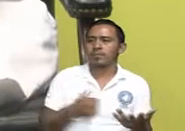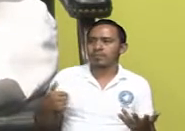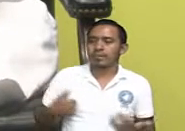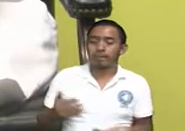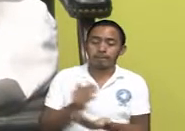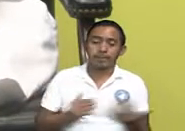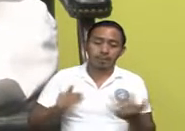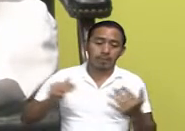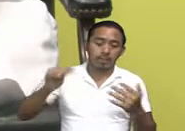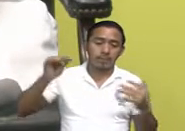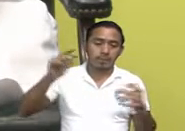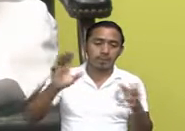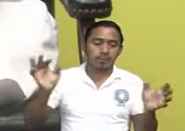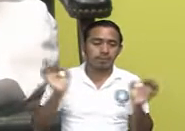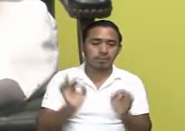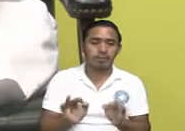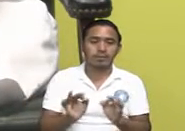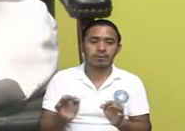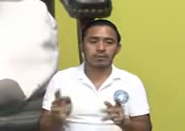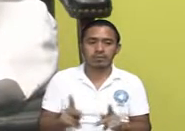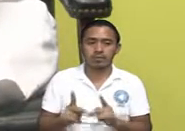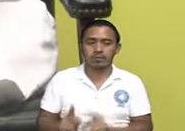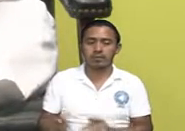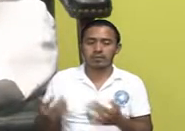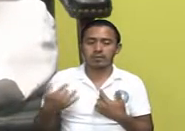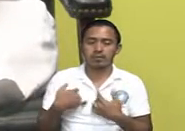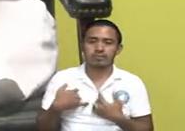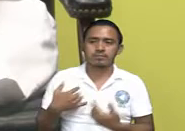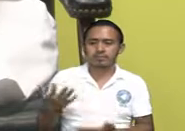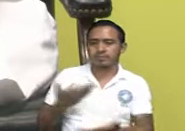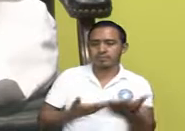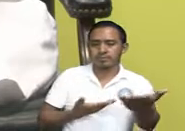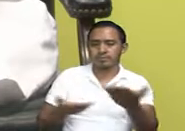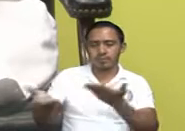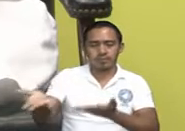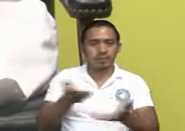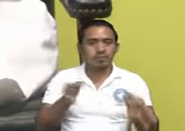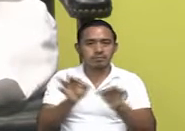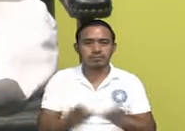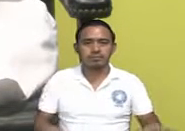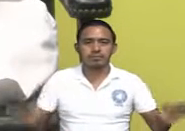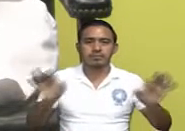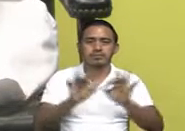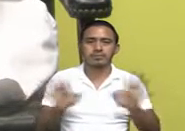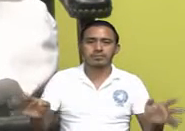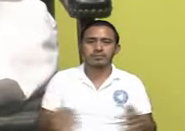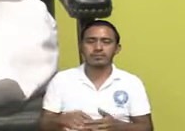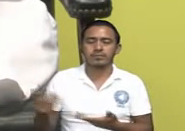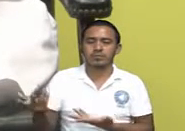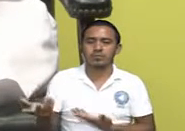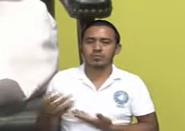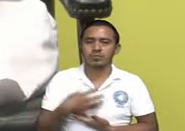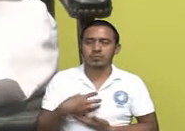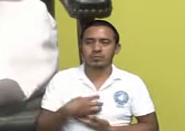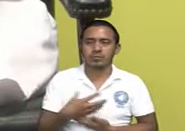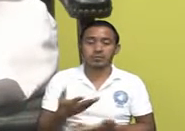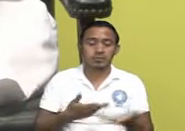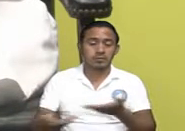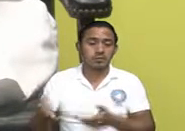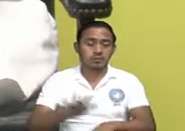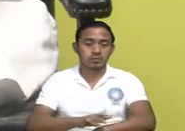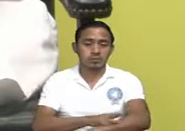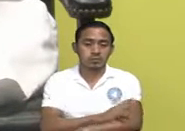más nuestra productividad como seres humanos y el dar y el recibir, verdad? Porque eso es importante, el intercambio emocional